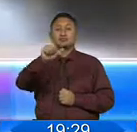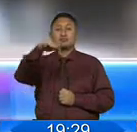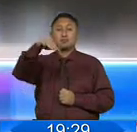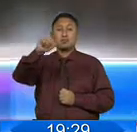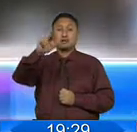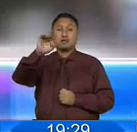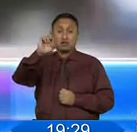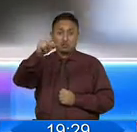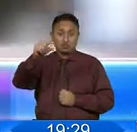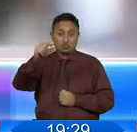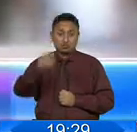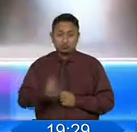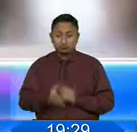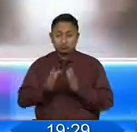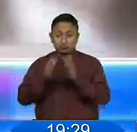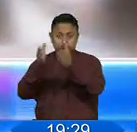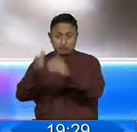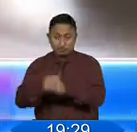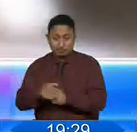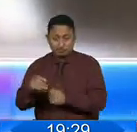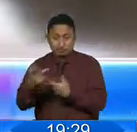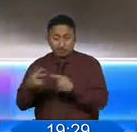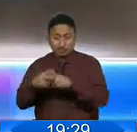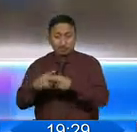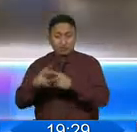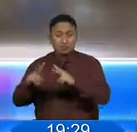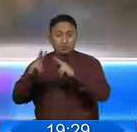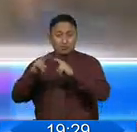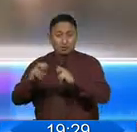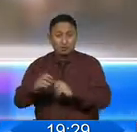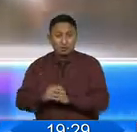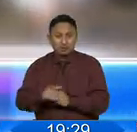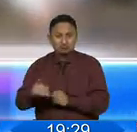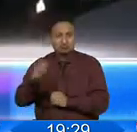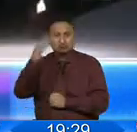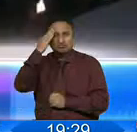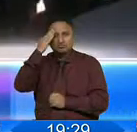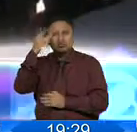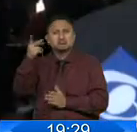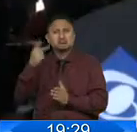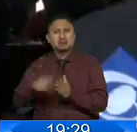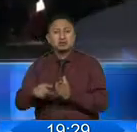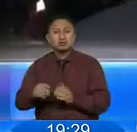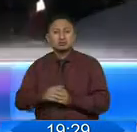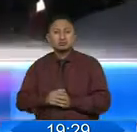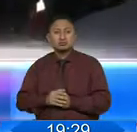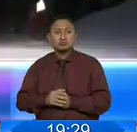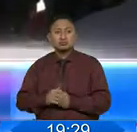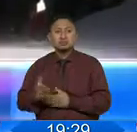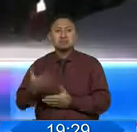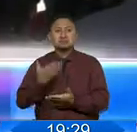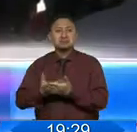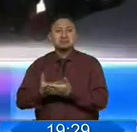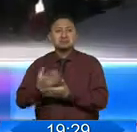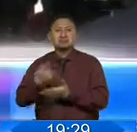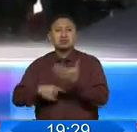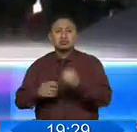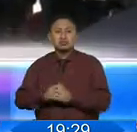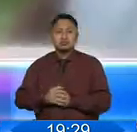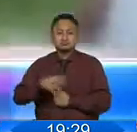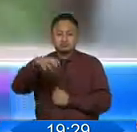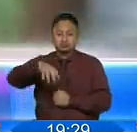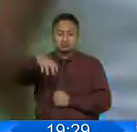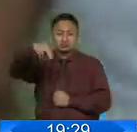este momento está adelantándose la investigación para determinar los hechos que hoy enlutan al departamento de